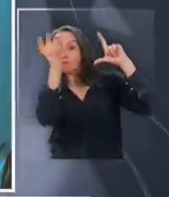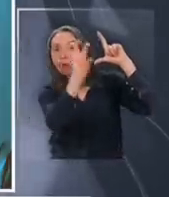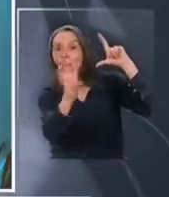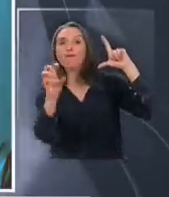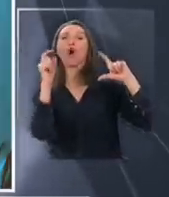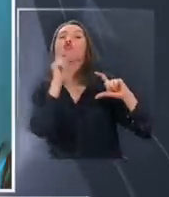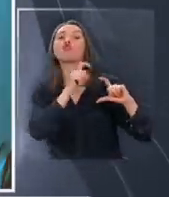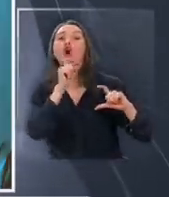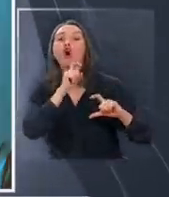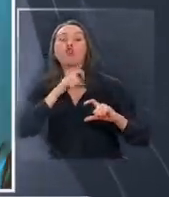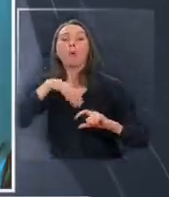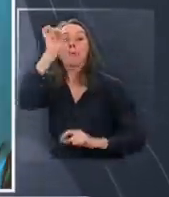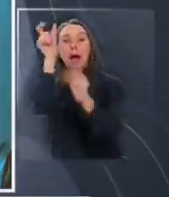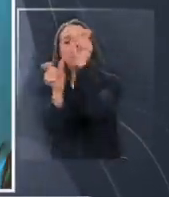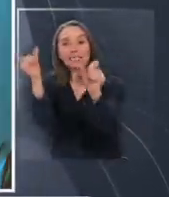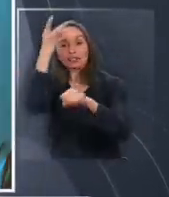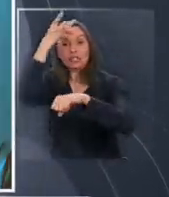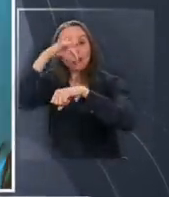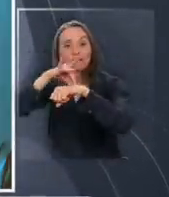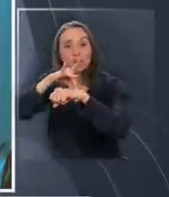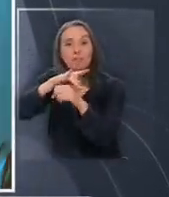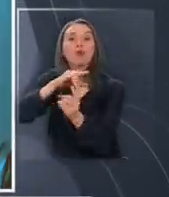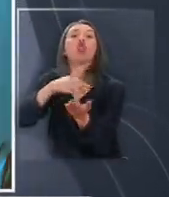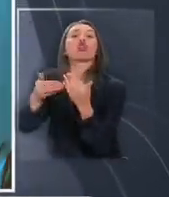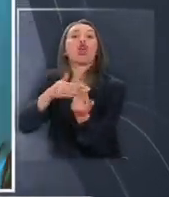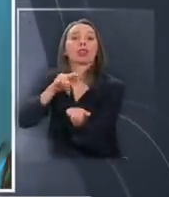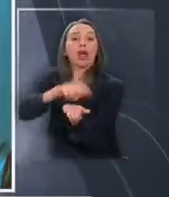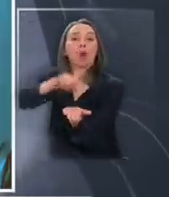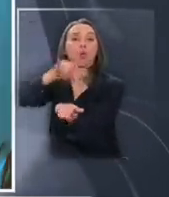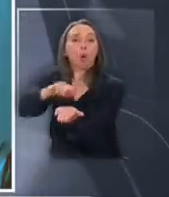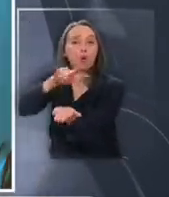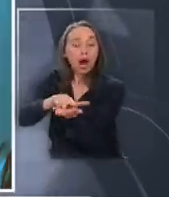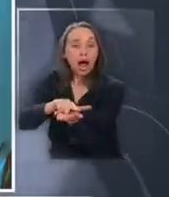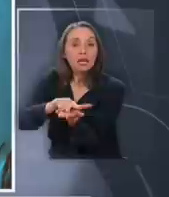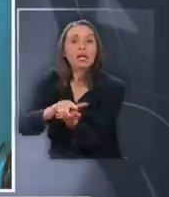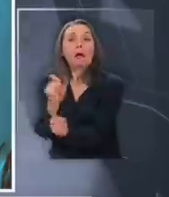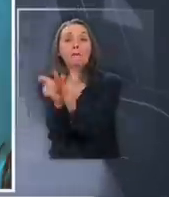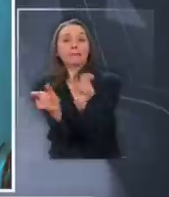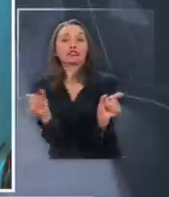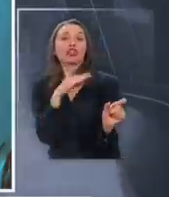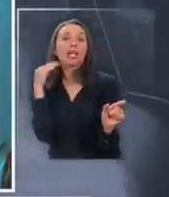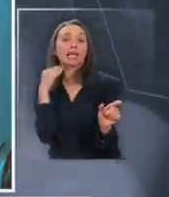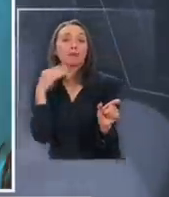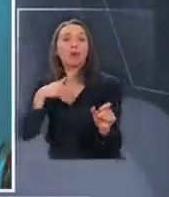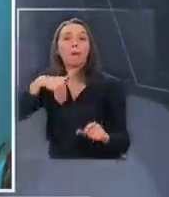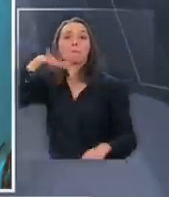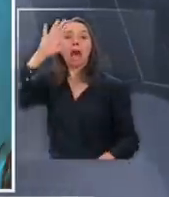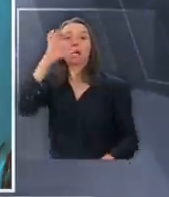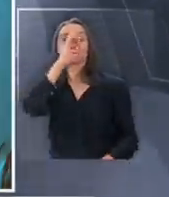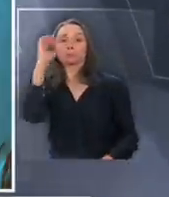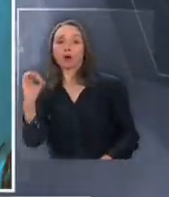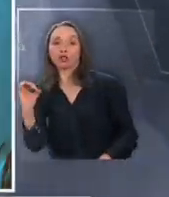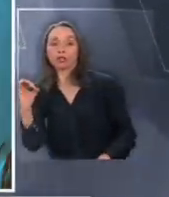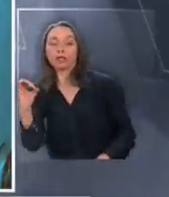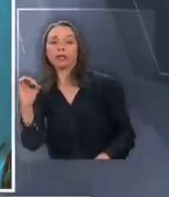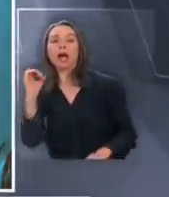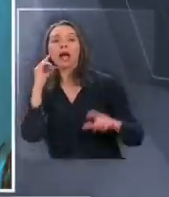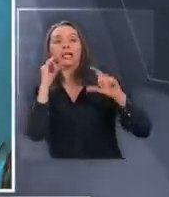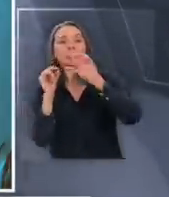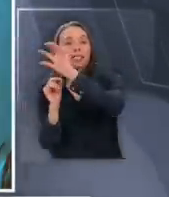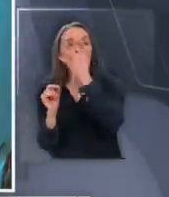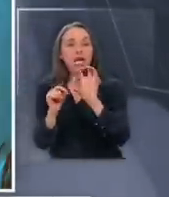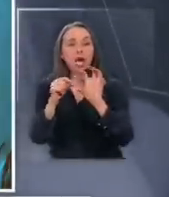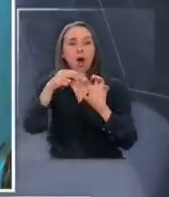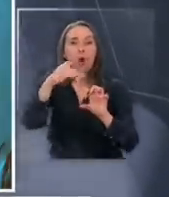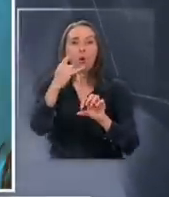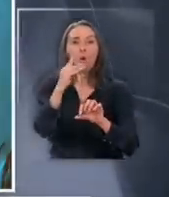la mayor cantidad de casos, en la ciudad de Wuhan, la letalidad fue más alta que en la provincia de